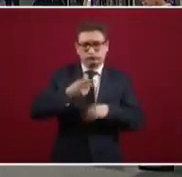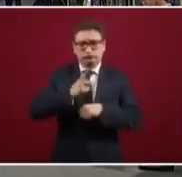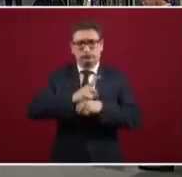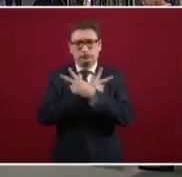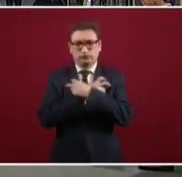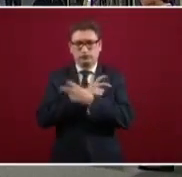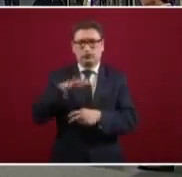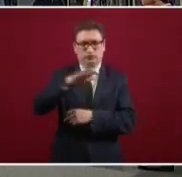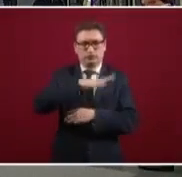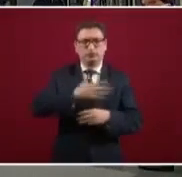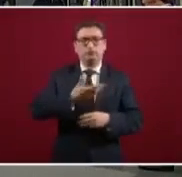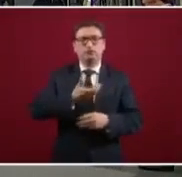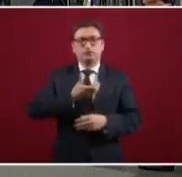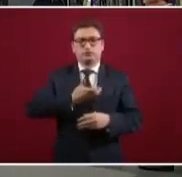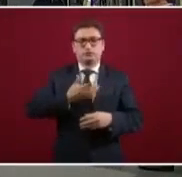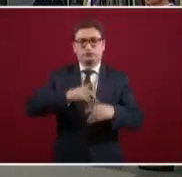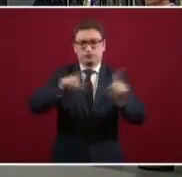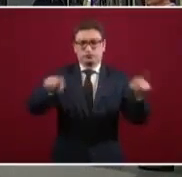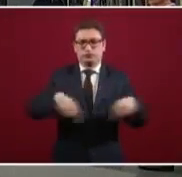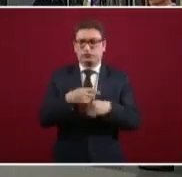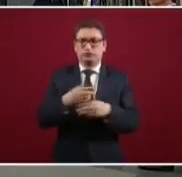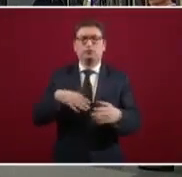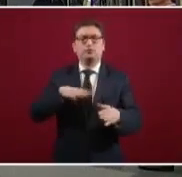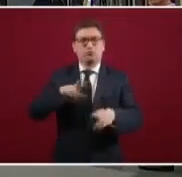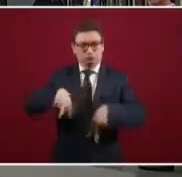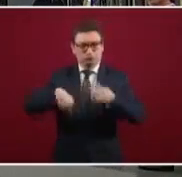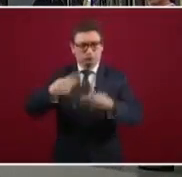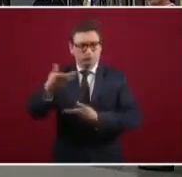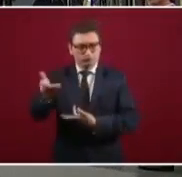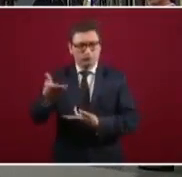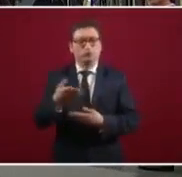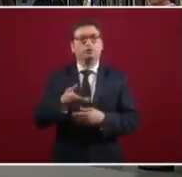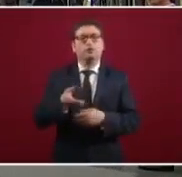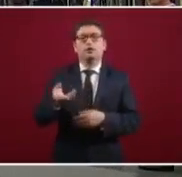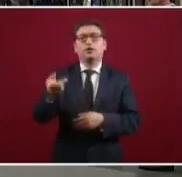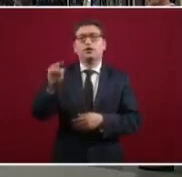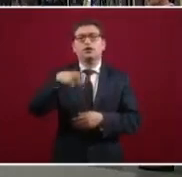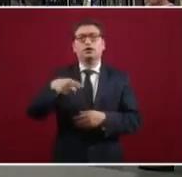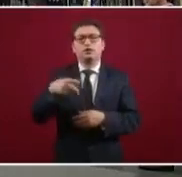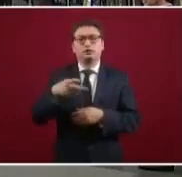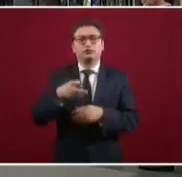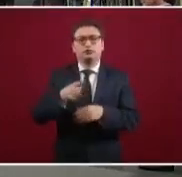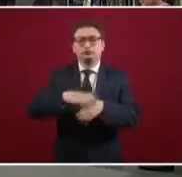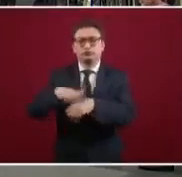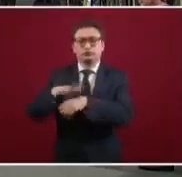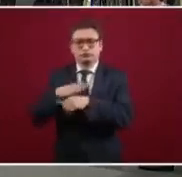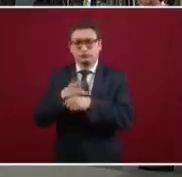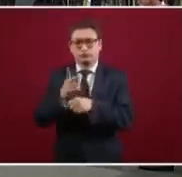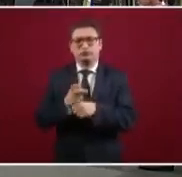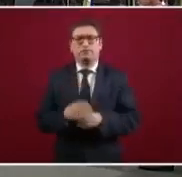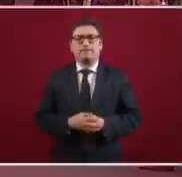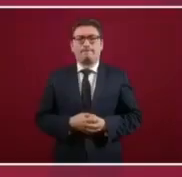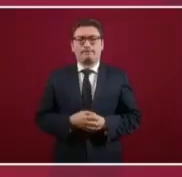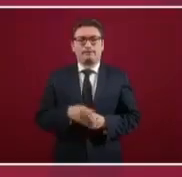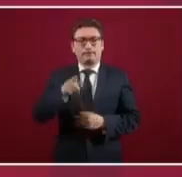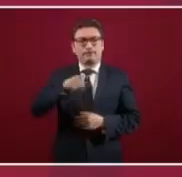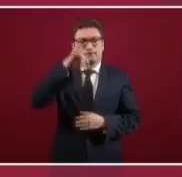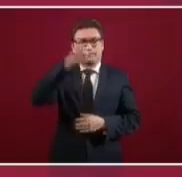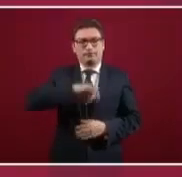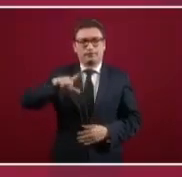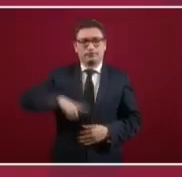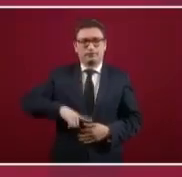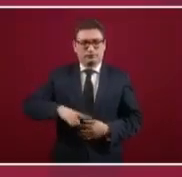en el zócalo vamos no se invitó a la vez la jefa de